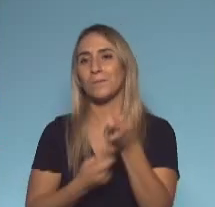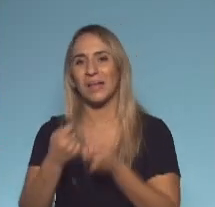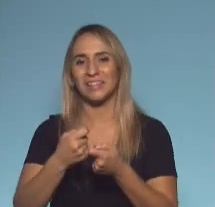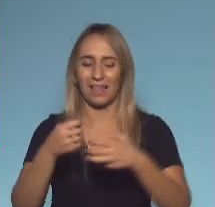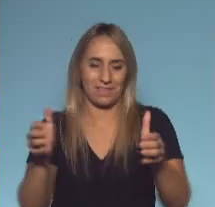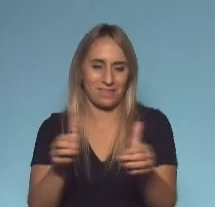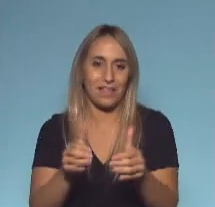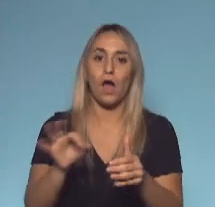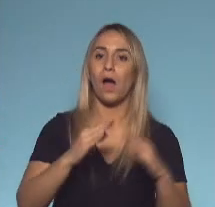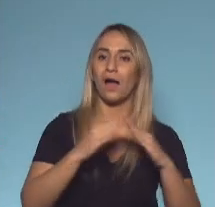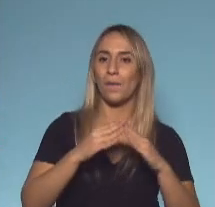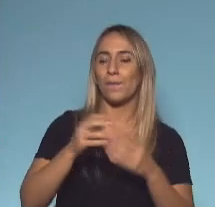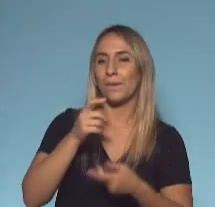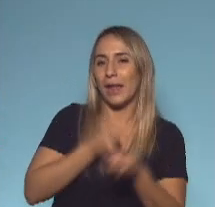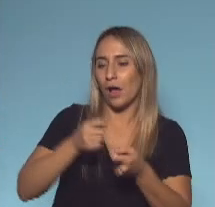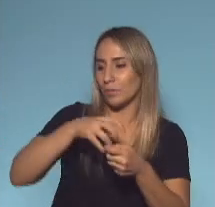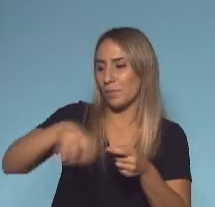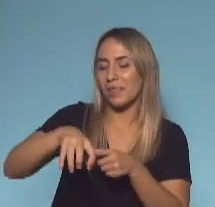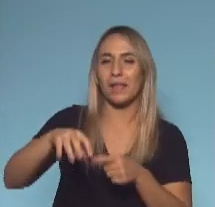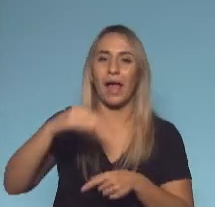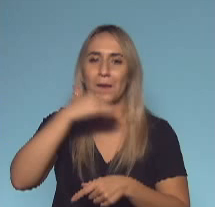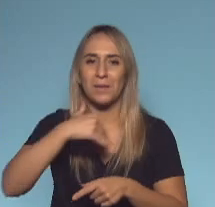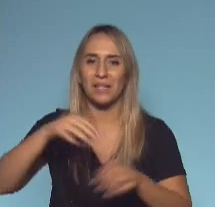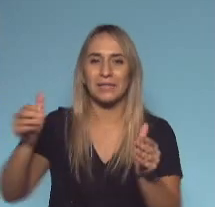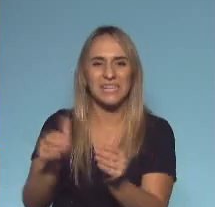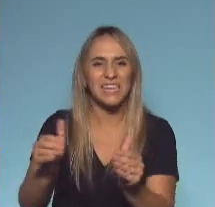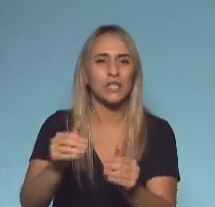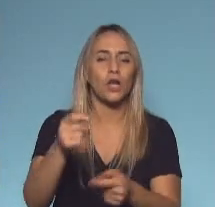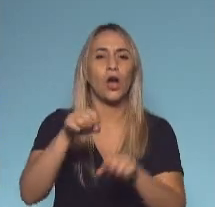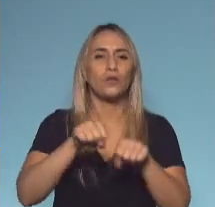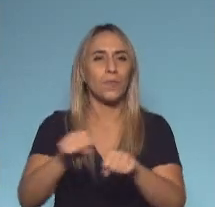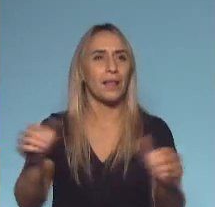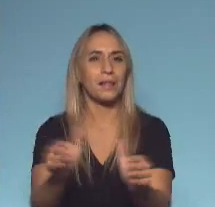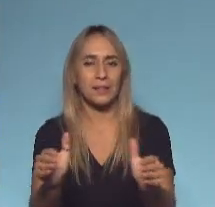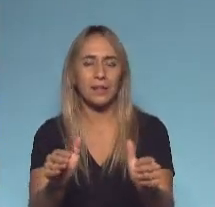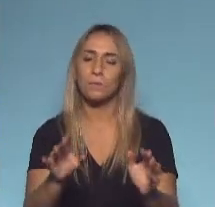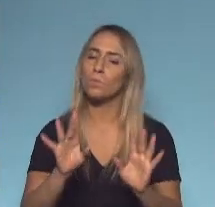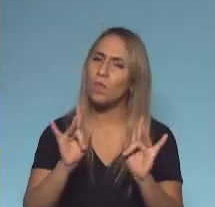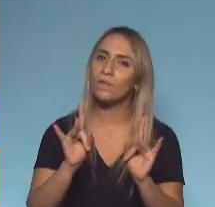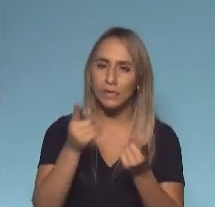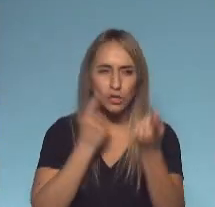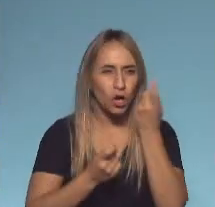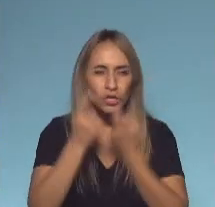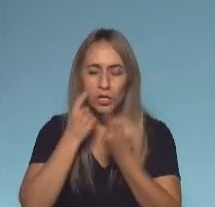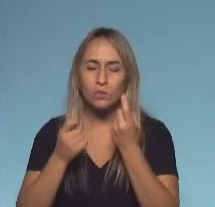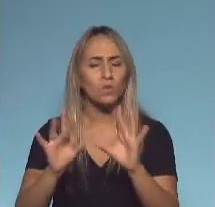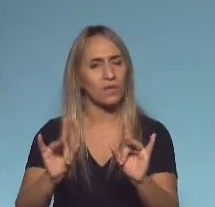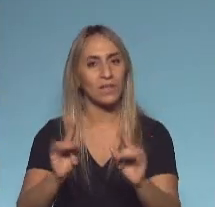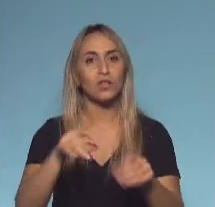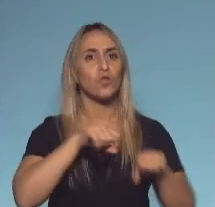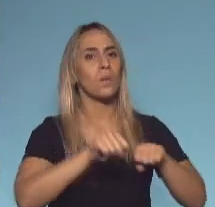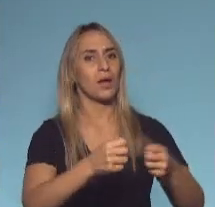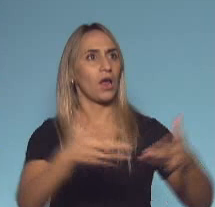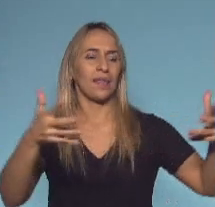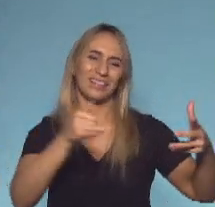comercios de proximidad, los comercios minoristas, los almacenes, es más complicado. Y a veces así, en esa dispersión, es que se